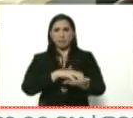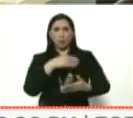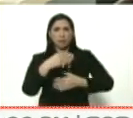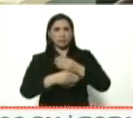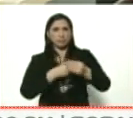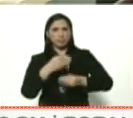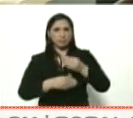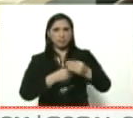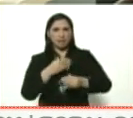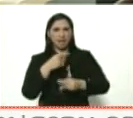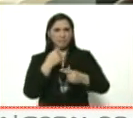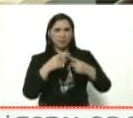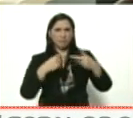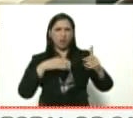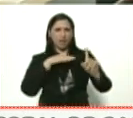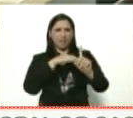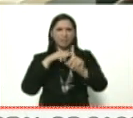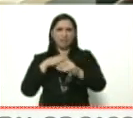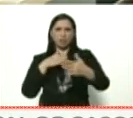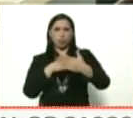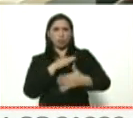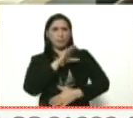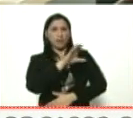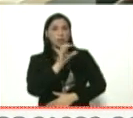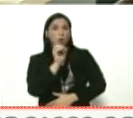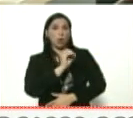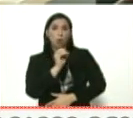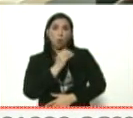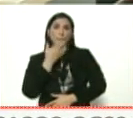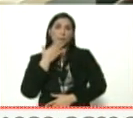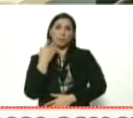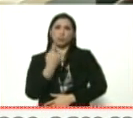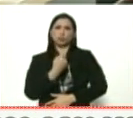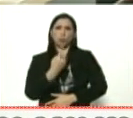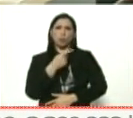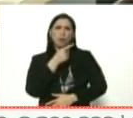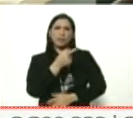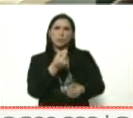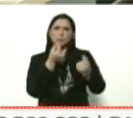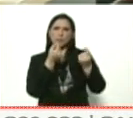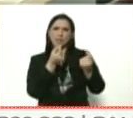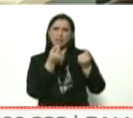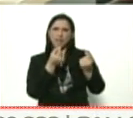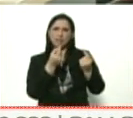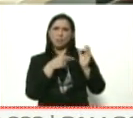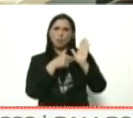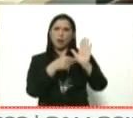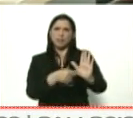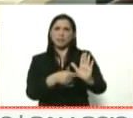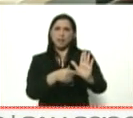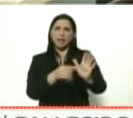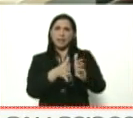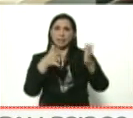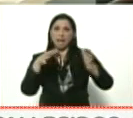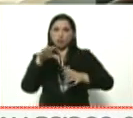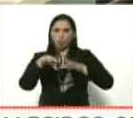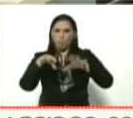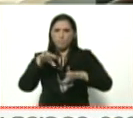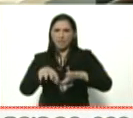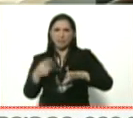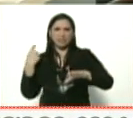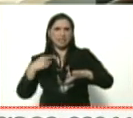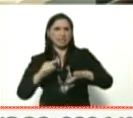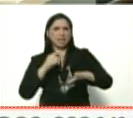realizar este tipo de ataques contra su país, o esto es solo una pequeña pieza de un gran rompecabezas que tiene, pues,